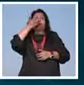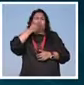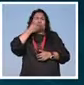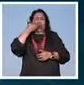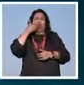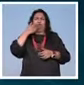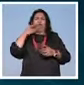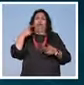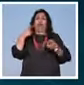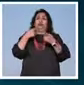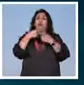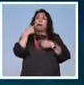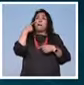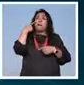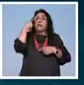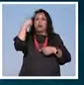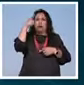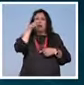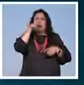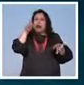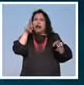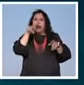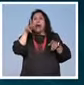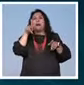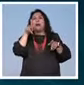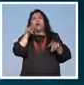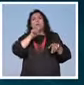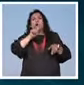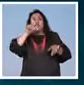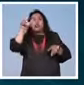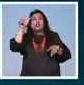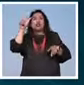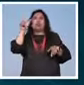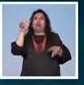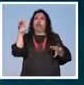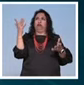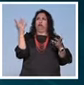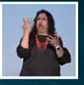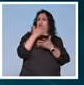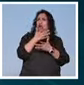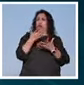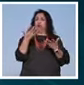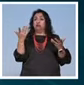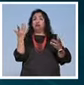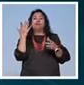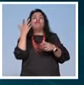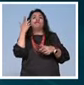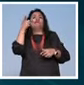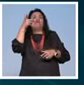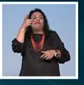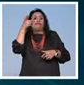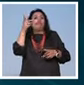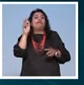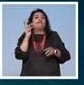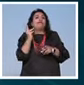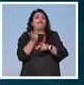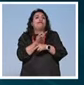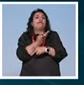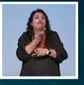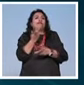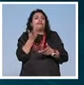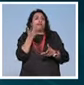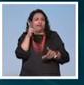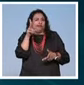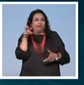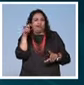usuales. Observadores de aves y ornitólogos de la época desconcertados consideraron que el fenómeno era